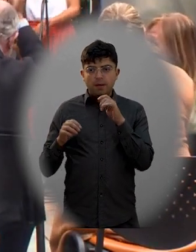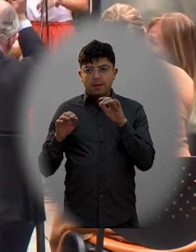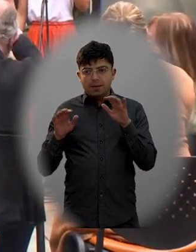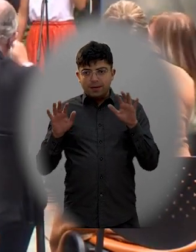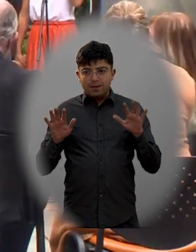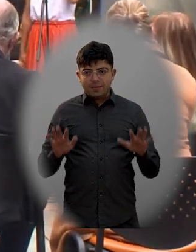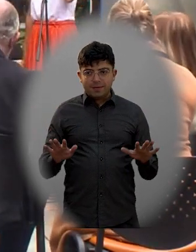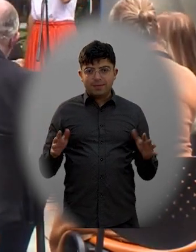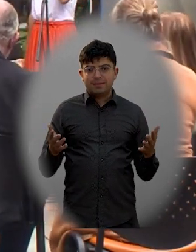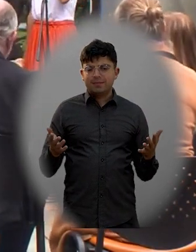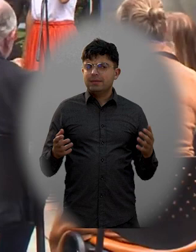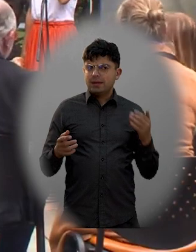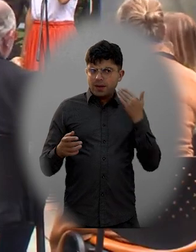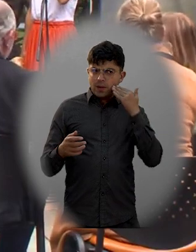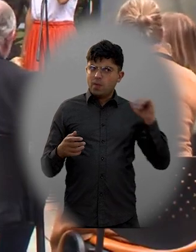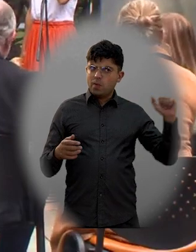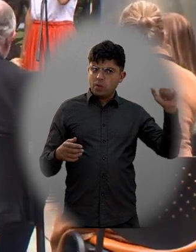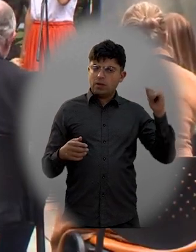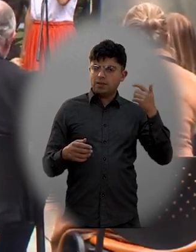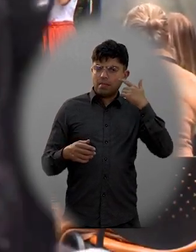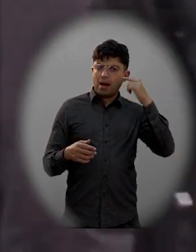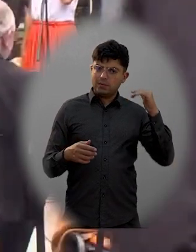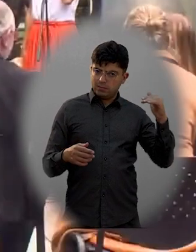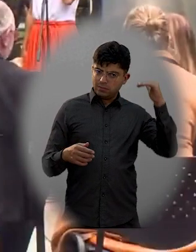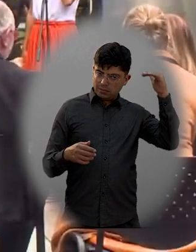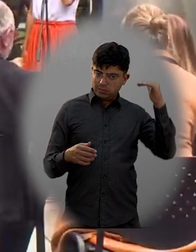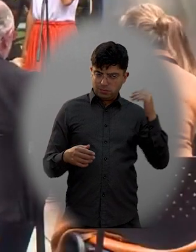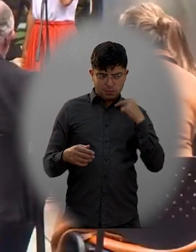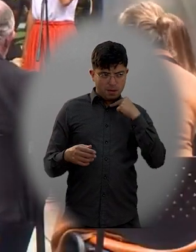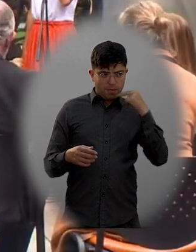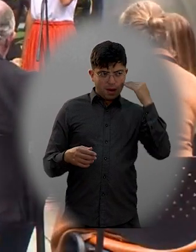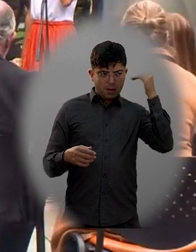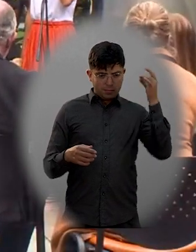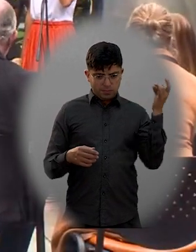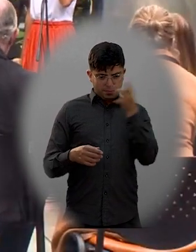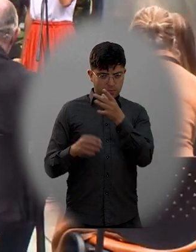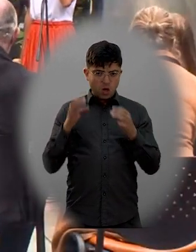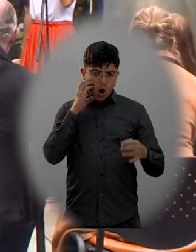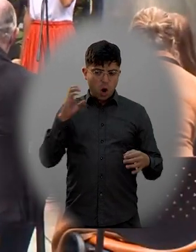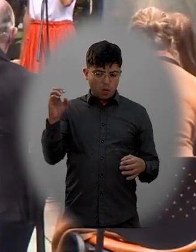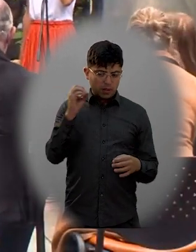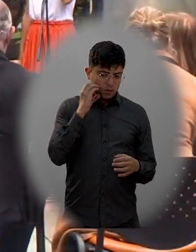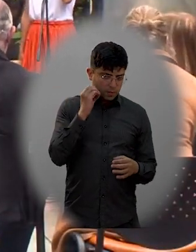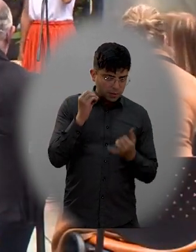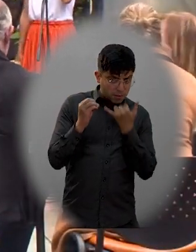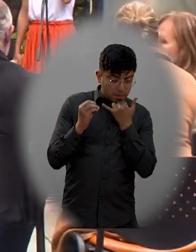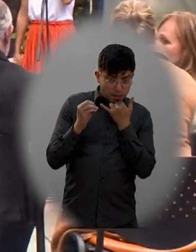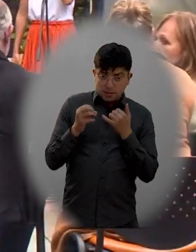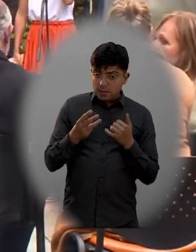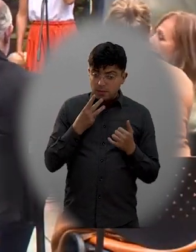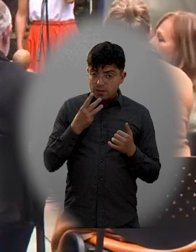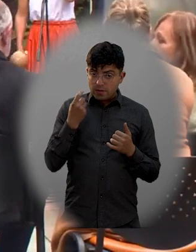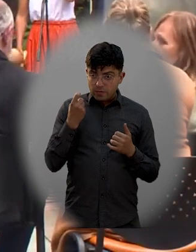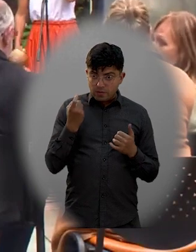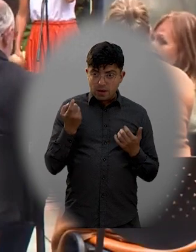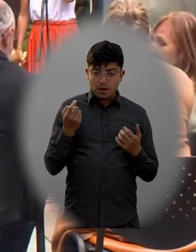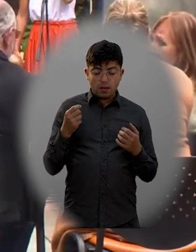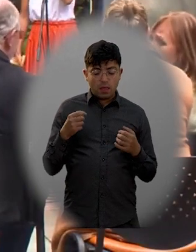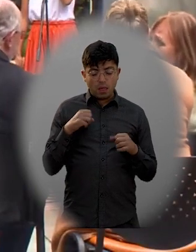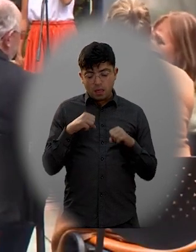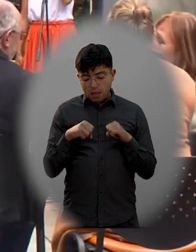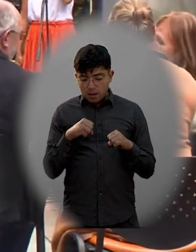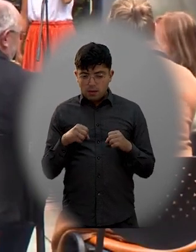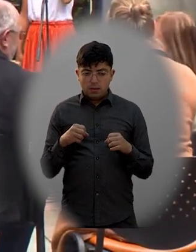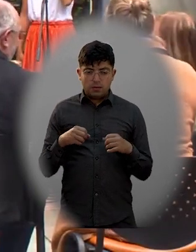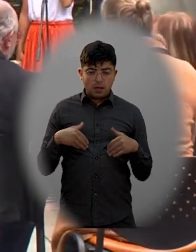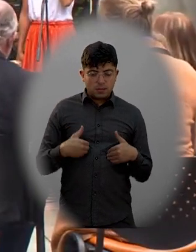Pero veo que hay más mujeres alzando su voz, ¿qué hombres? ¿Qué pasó con los hombres? ¿No han almorzado y están sin ganas o qué es lo